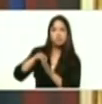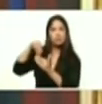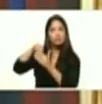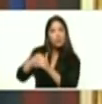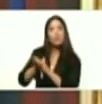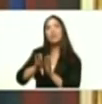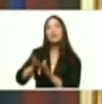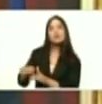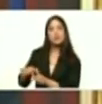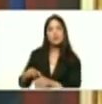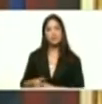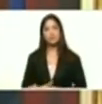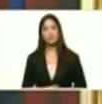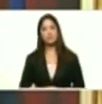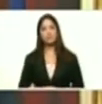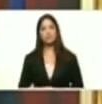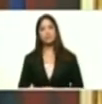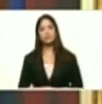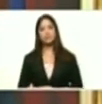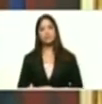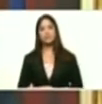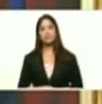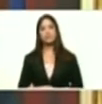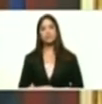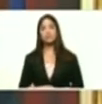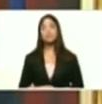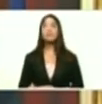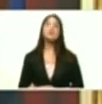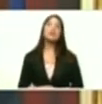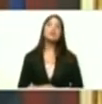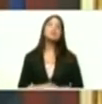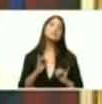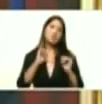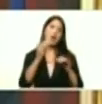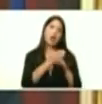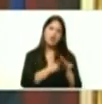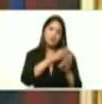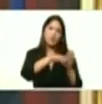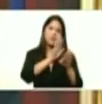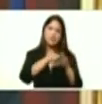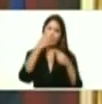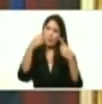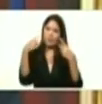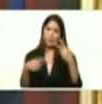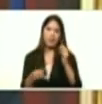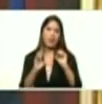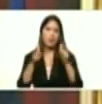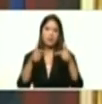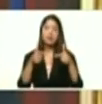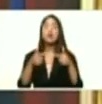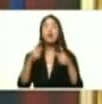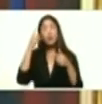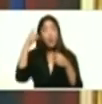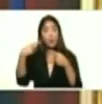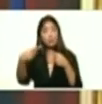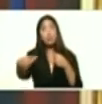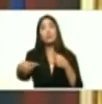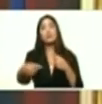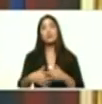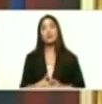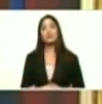los restos de eso. Ya sobre eso hay un conjunto de anuncios activados y en los próximos días ya